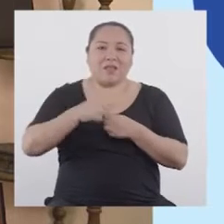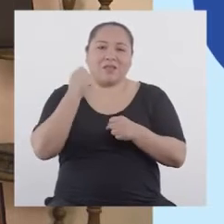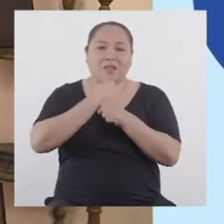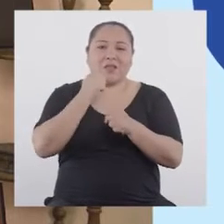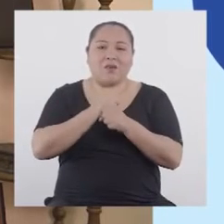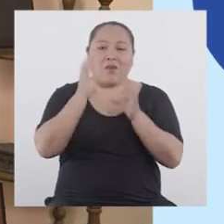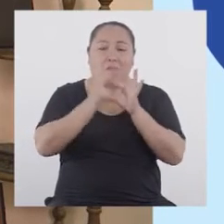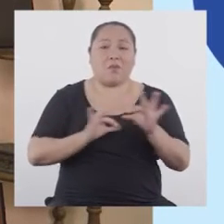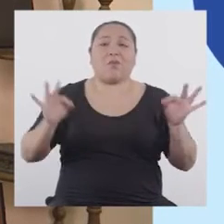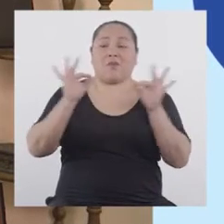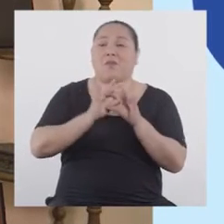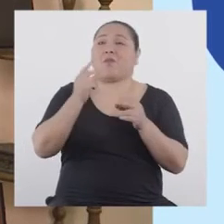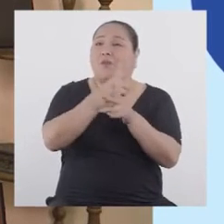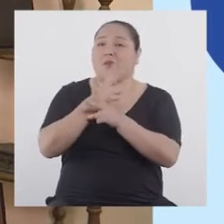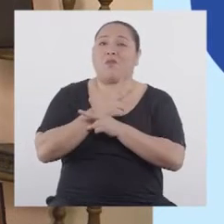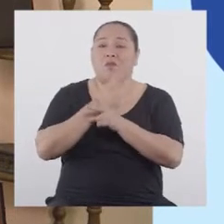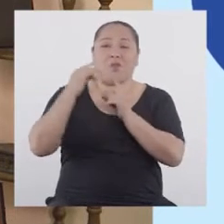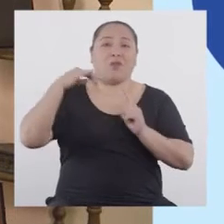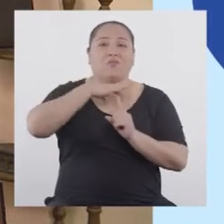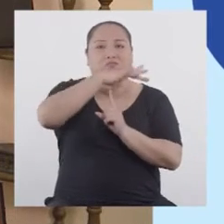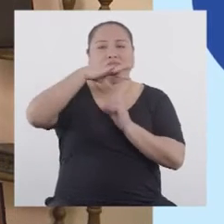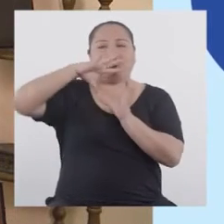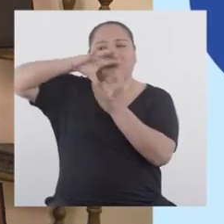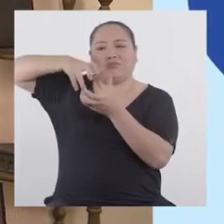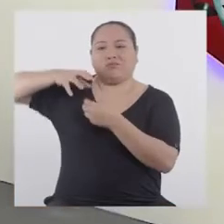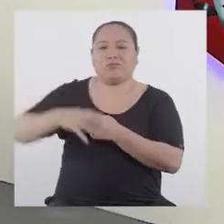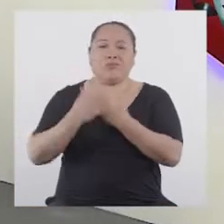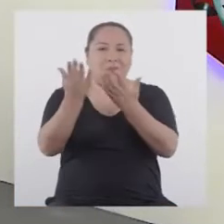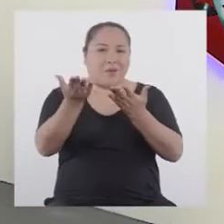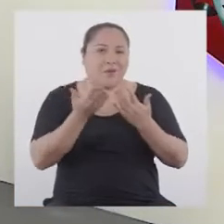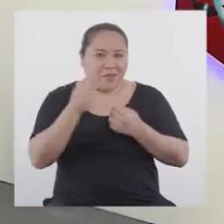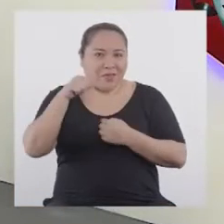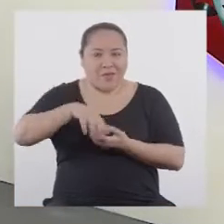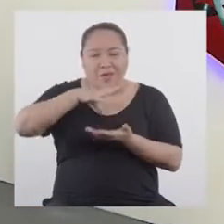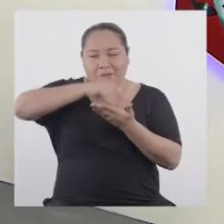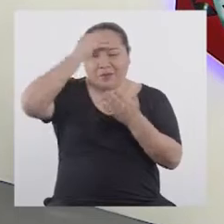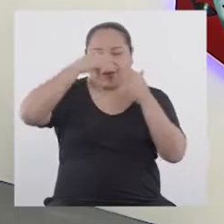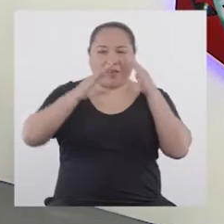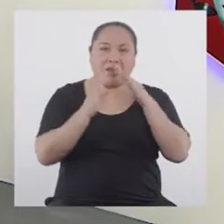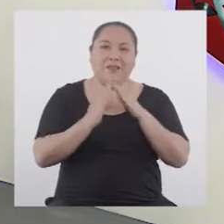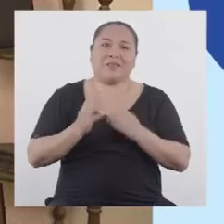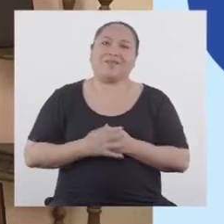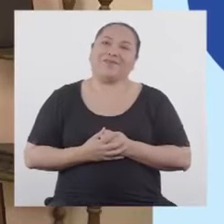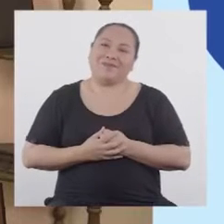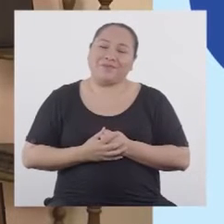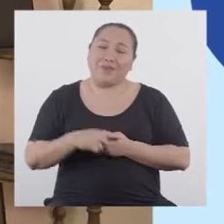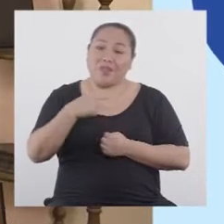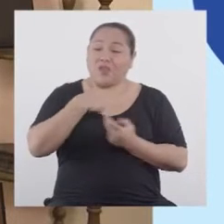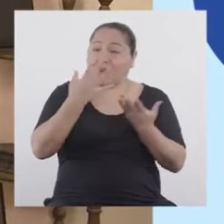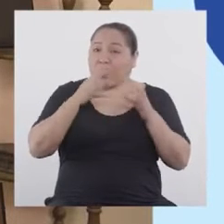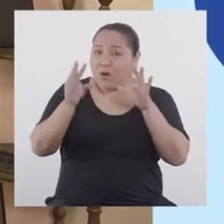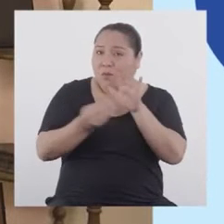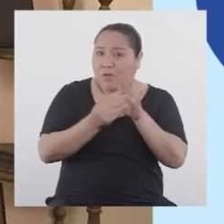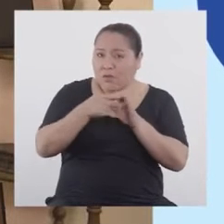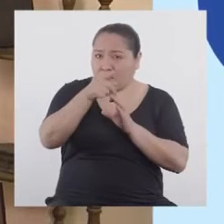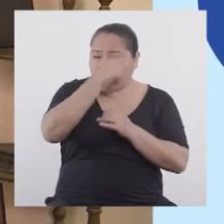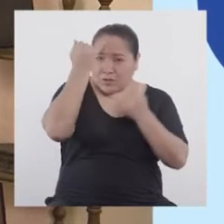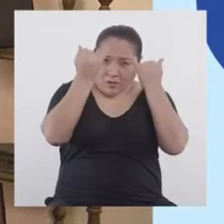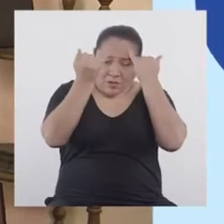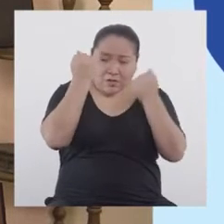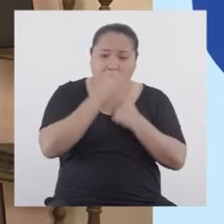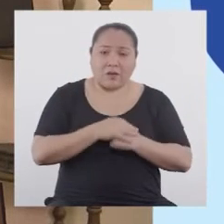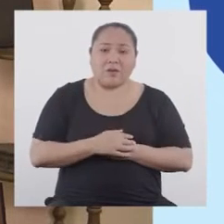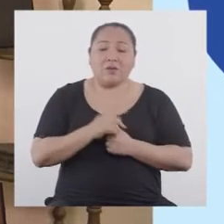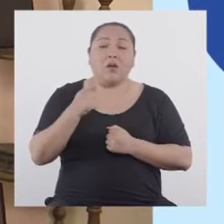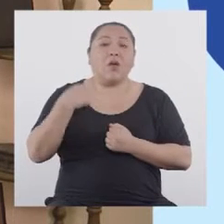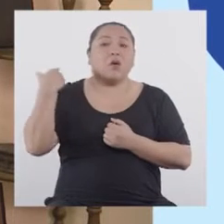esta actividad tan importante para el cuidado de nuestro planeta. Bienvenido a Aprenda en Casa. Yo quería añadir a sus